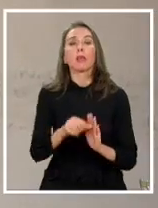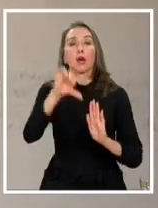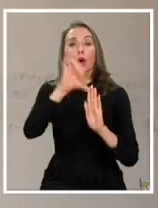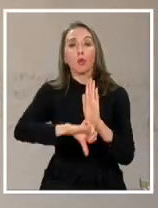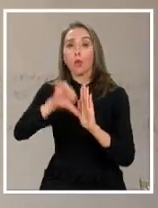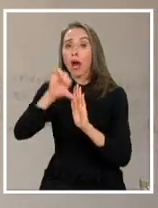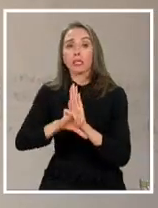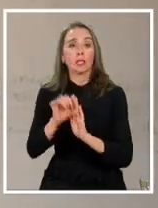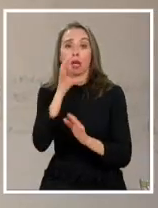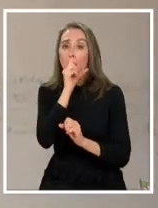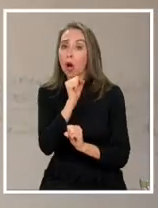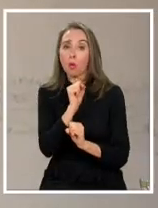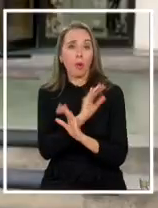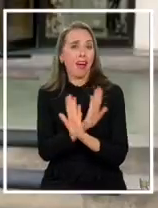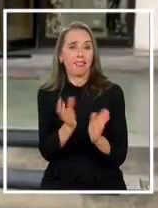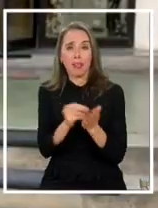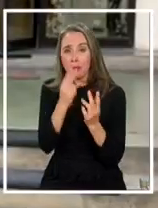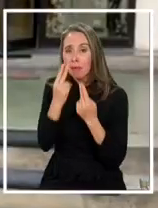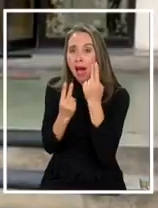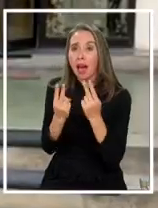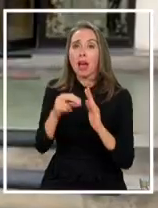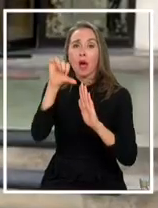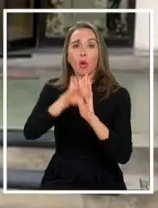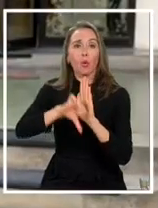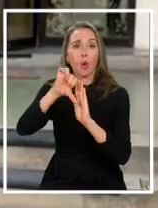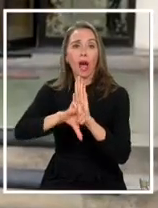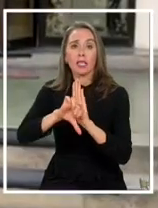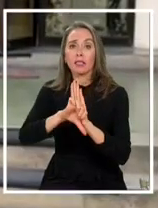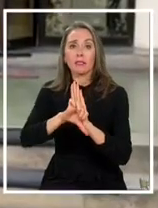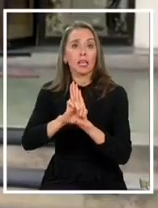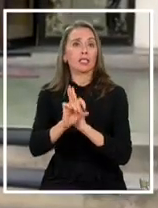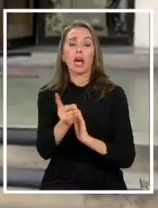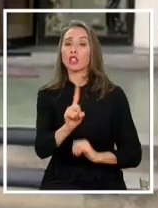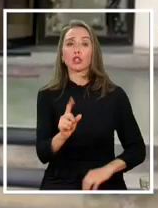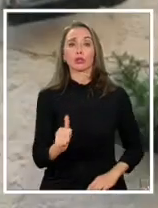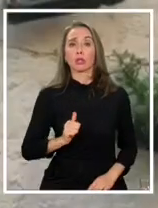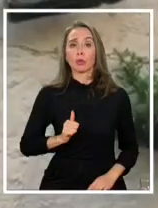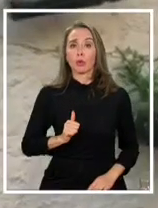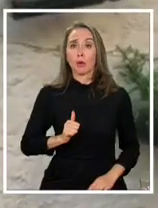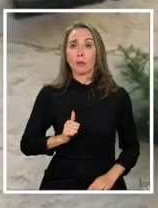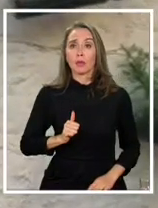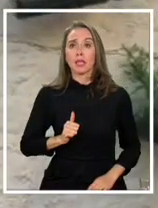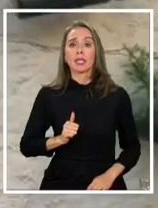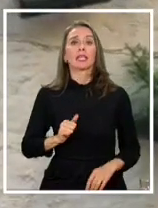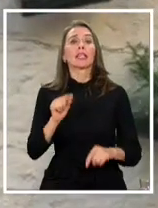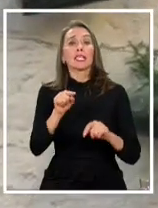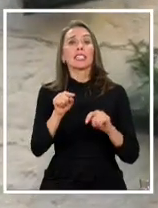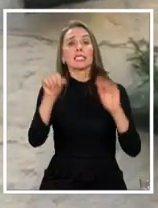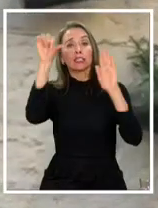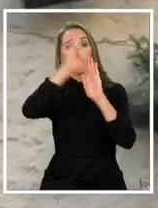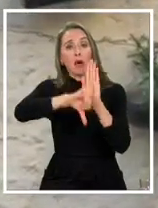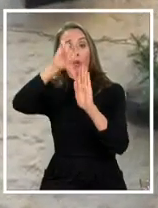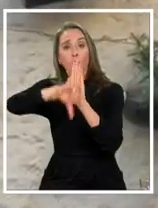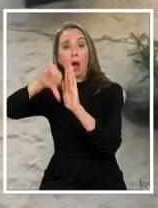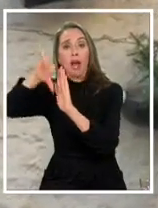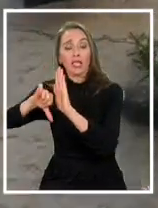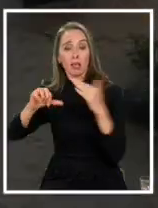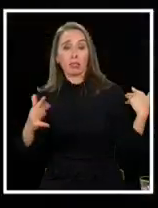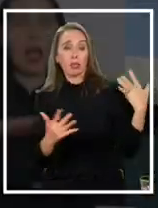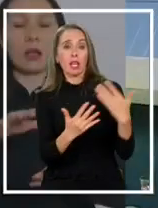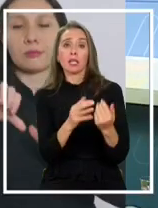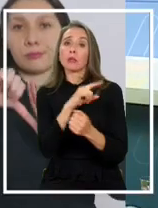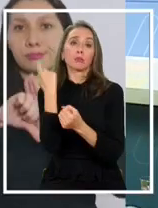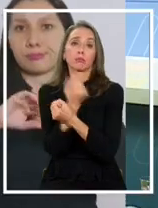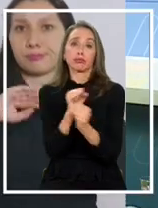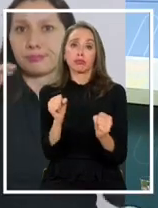cuarentenas ya no resisten mayor análisis. Las cuarentenas no se están cumpliendo. El sistema de cuarentenas no ha dado